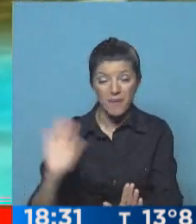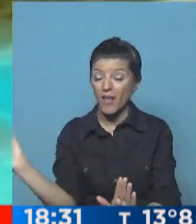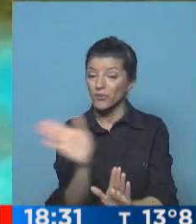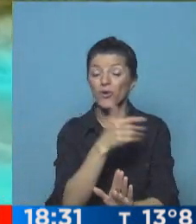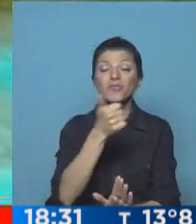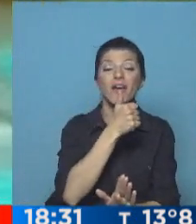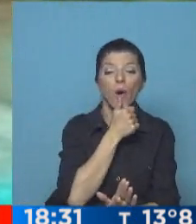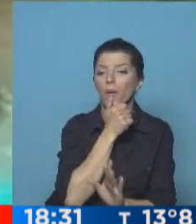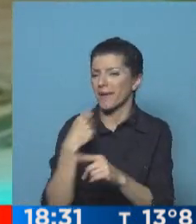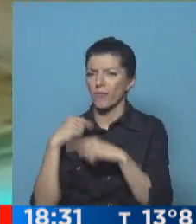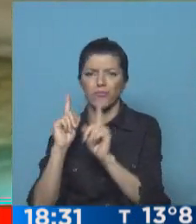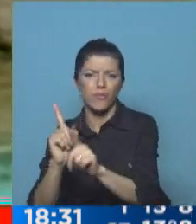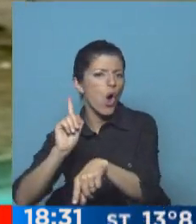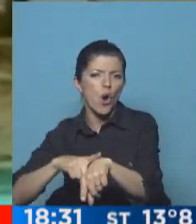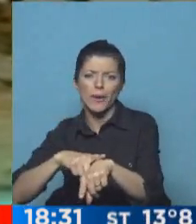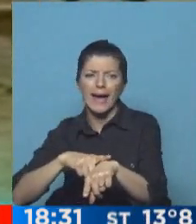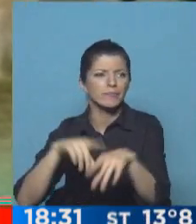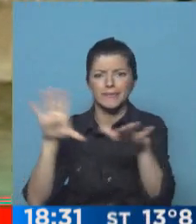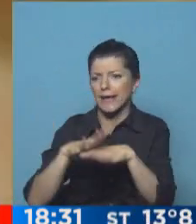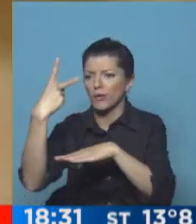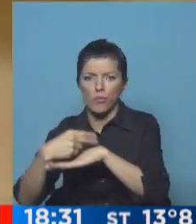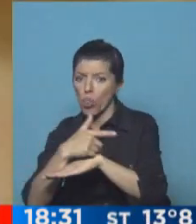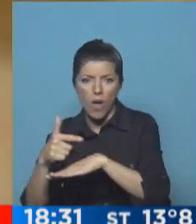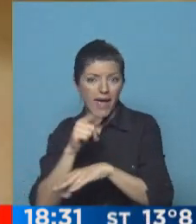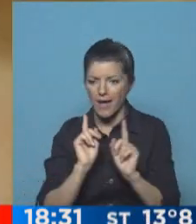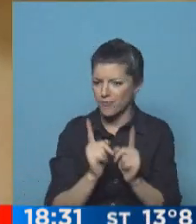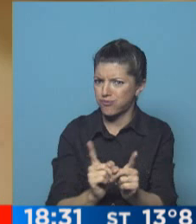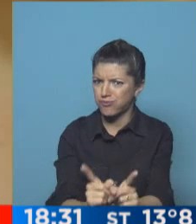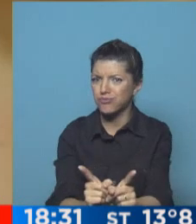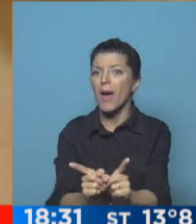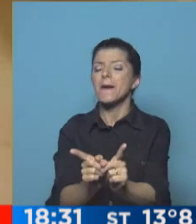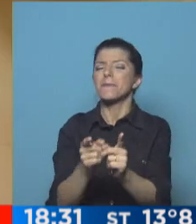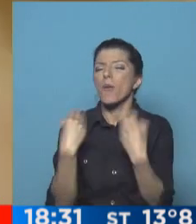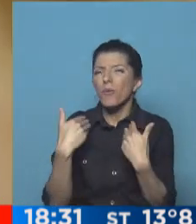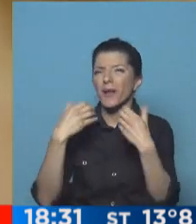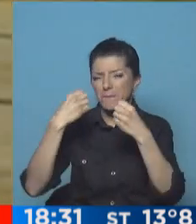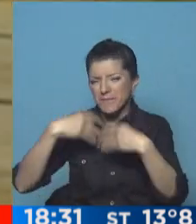Agua constante, sin horarios. Agua para empezar a soñar.